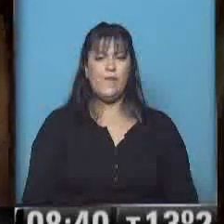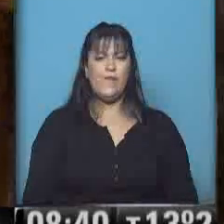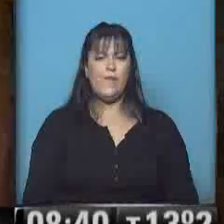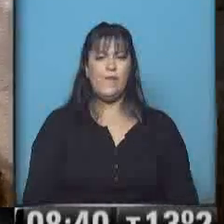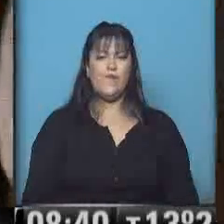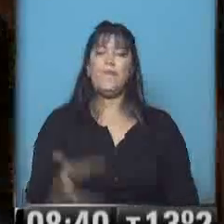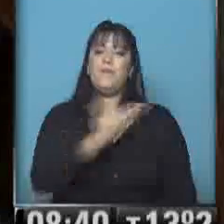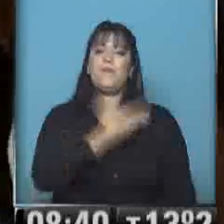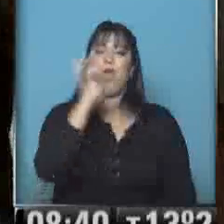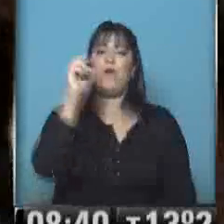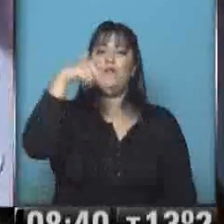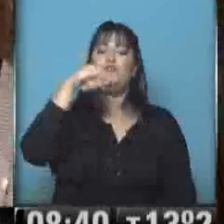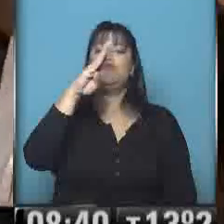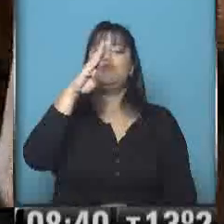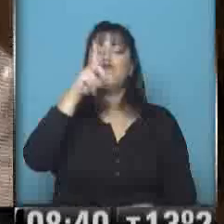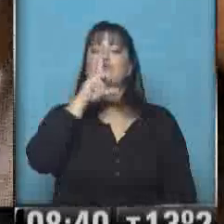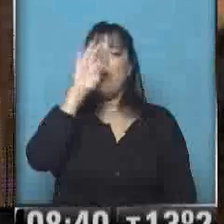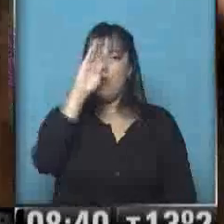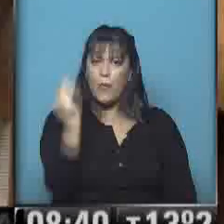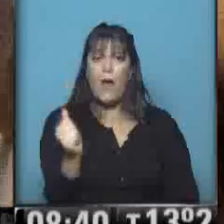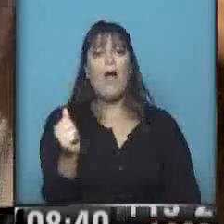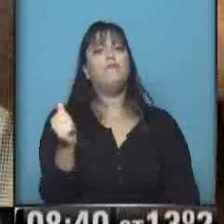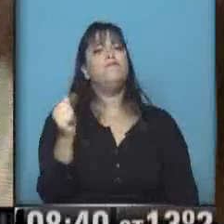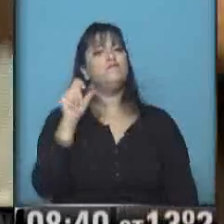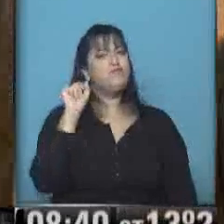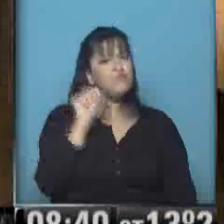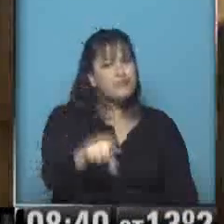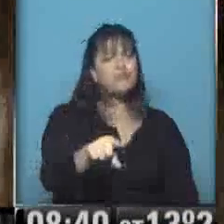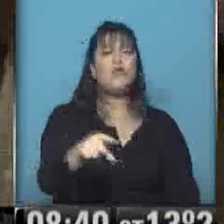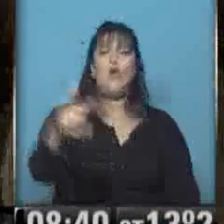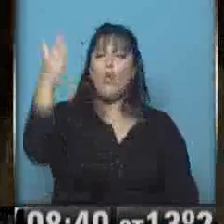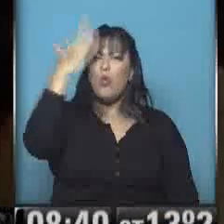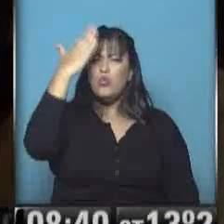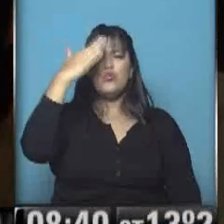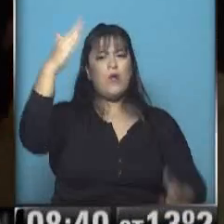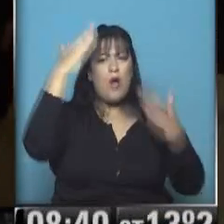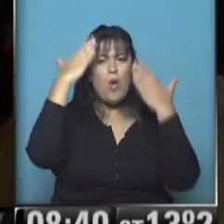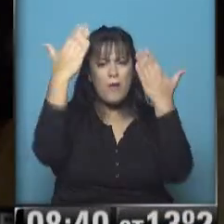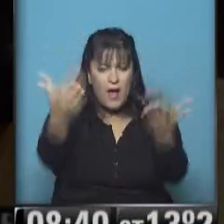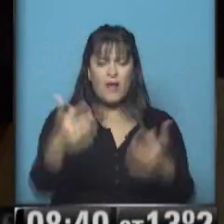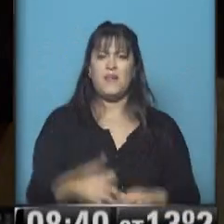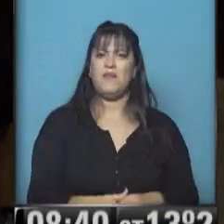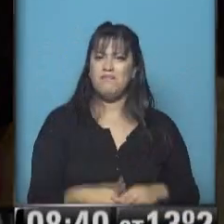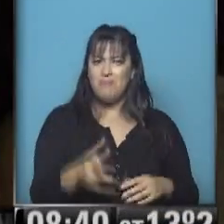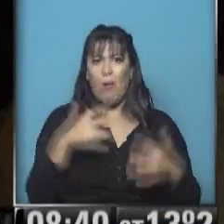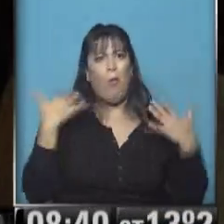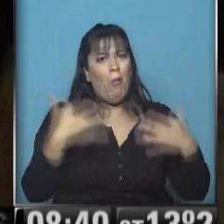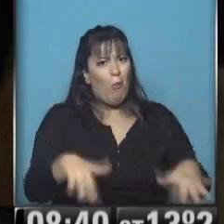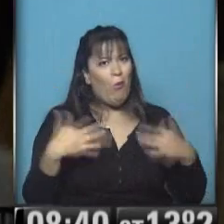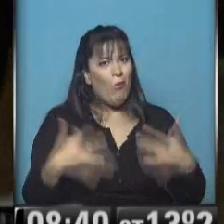Horacio Fontova, ciudadano destacado de la cultura. Personalidad destacada de la cultura. ¿Qué te parió, eh?